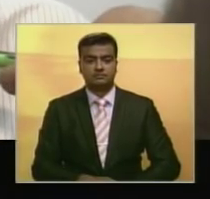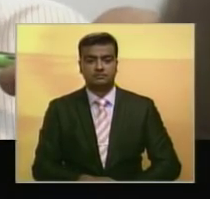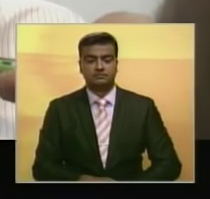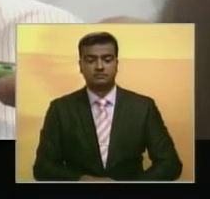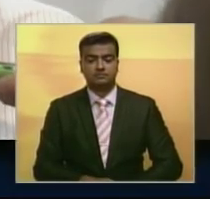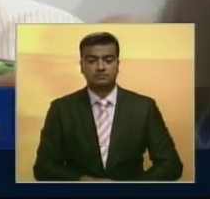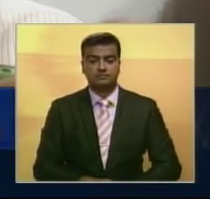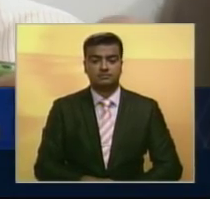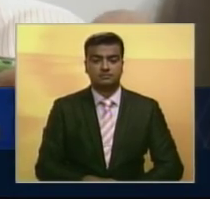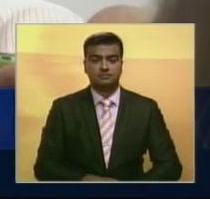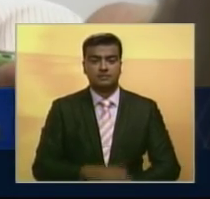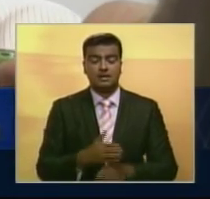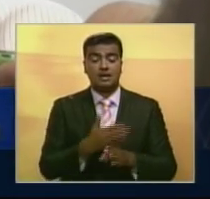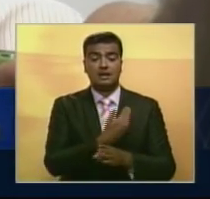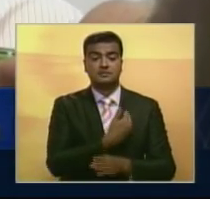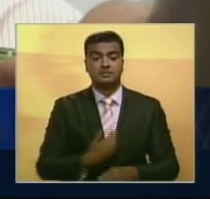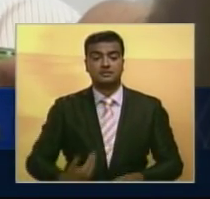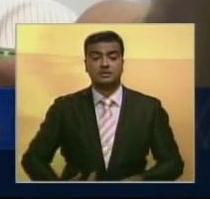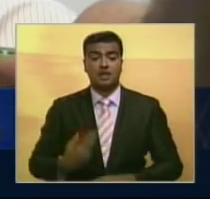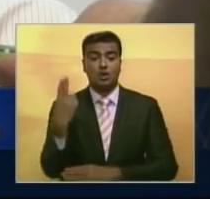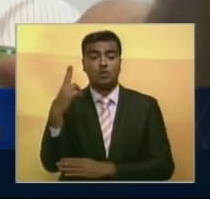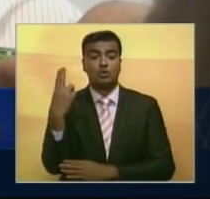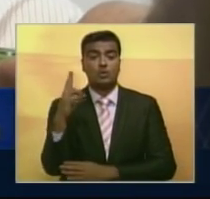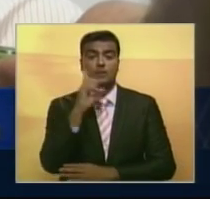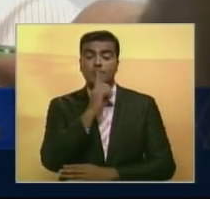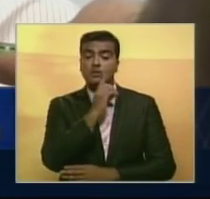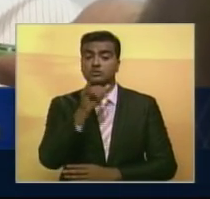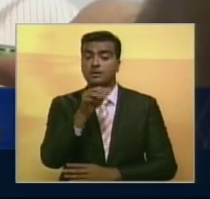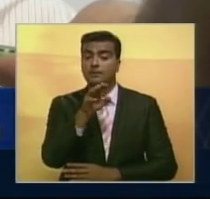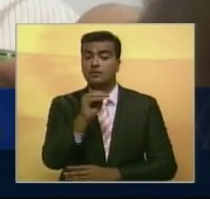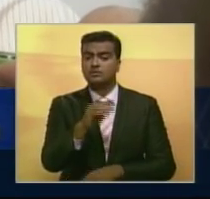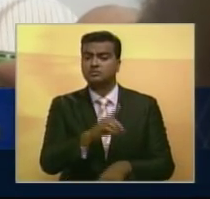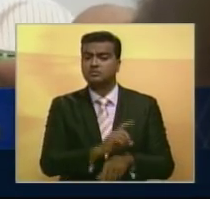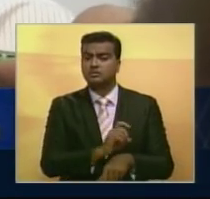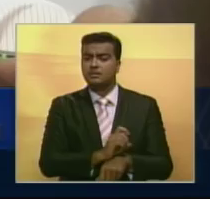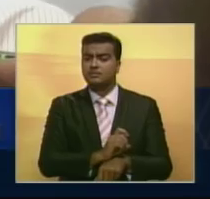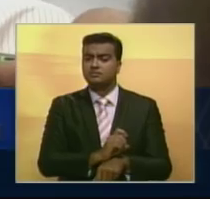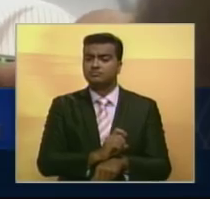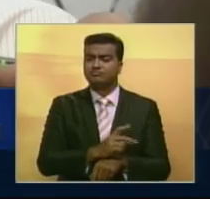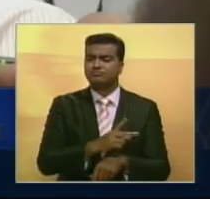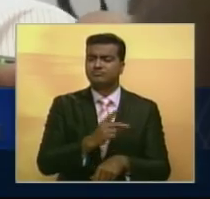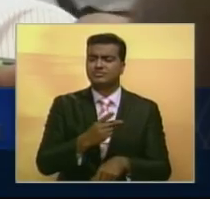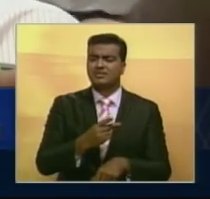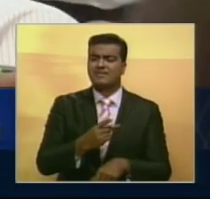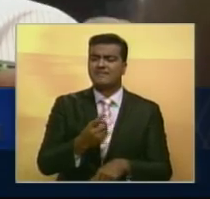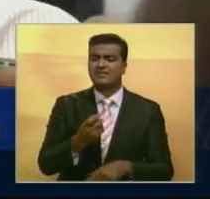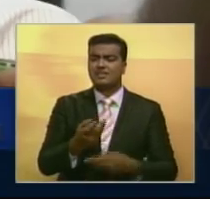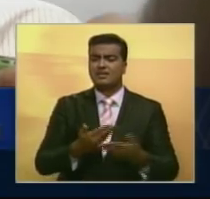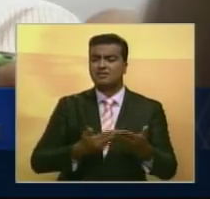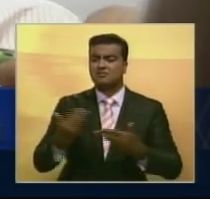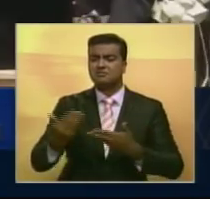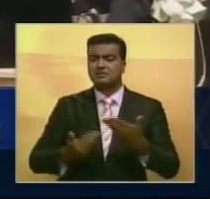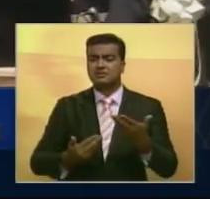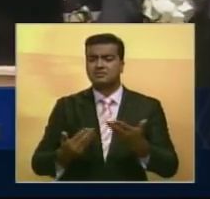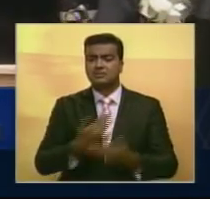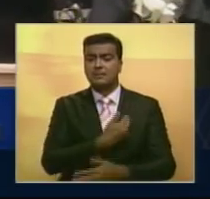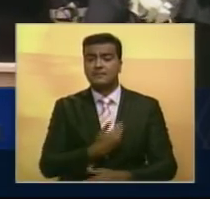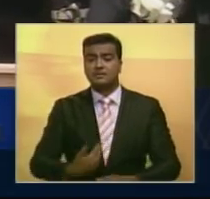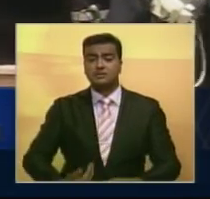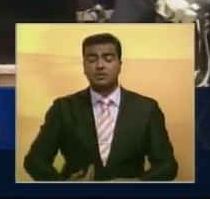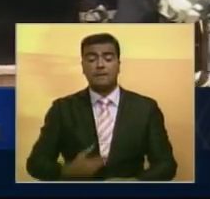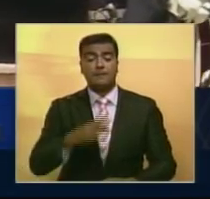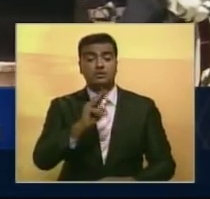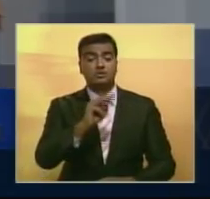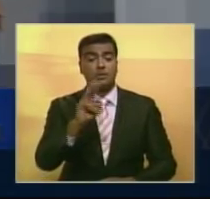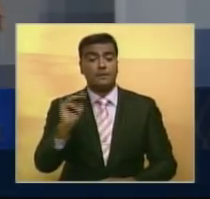El expresidente de Uruguay, José Mujica, dijo que tienen un margen de desconfianza sobre la gestión del presidente de Argentina, Mauricio Macri,